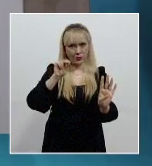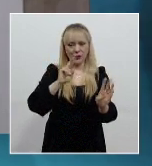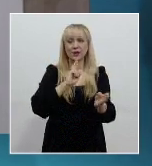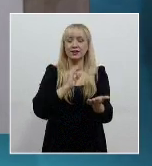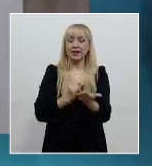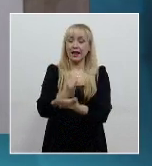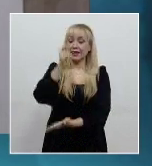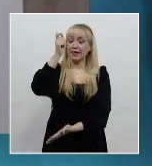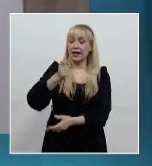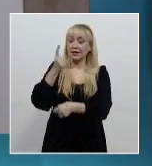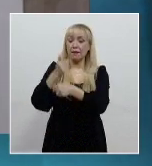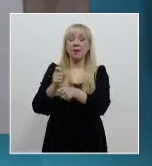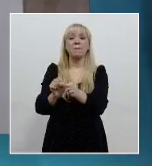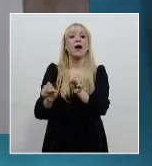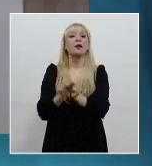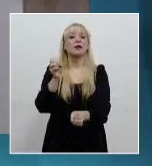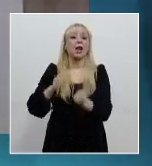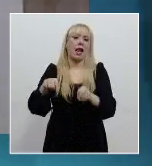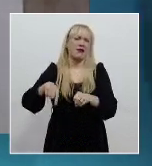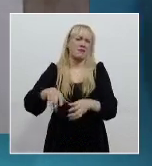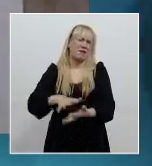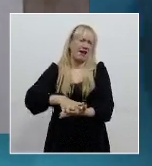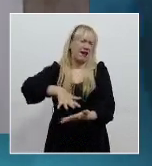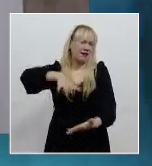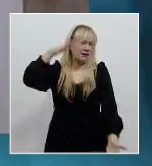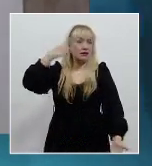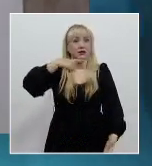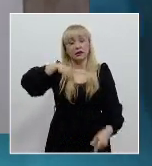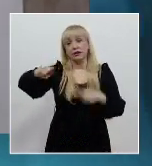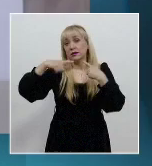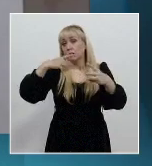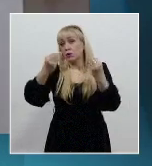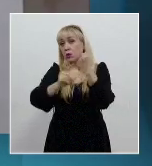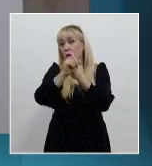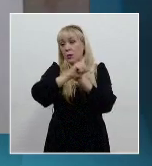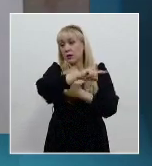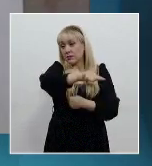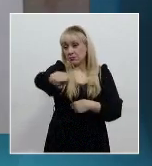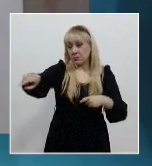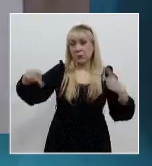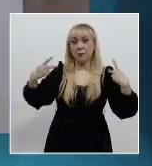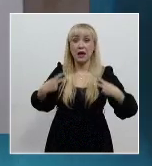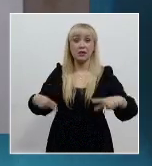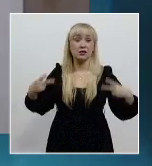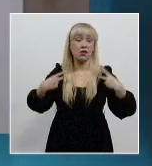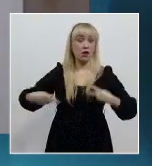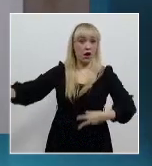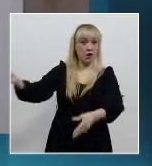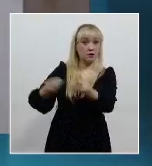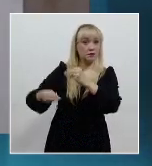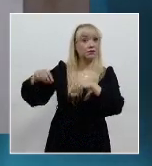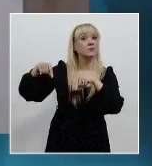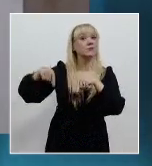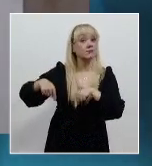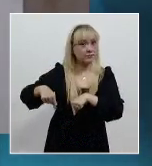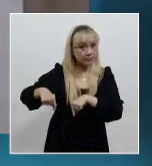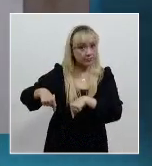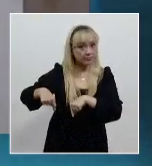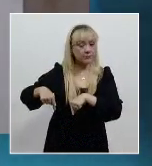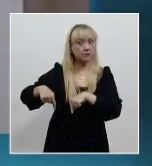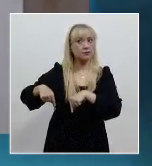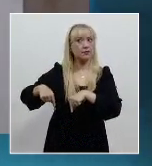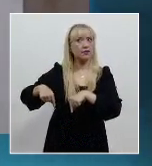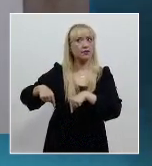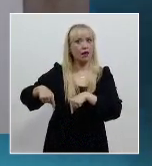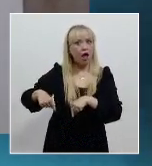la sala, de la primera sala, que es donde vemos principalmente amparo y las problemáticas más vivenciales de la gente, ¿no? Y de